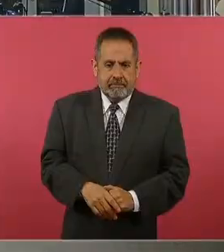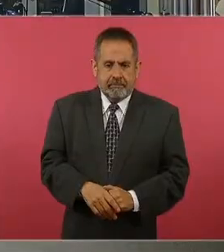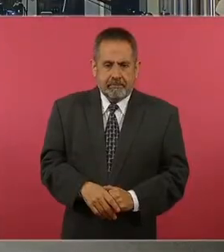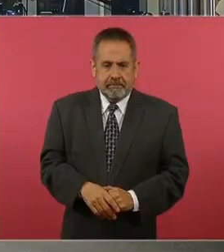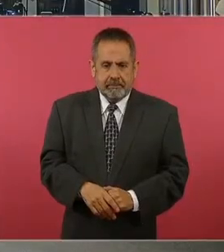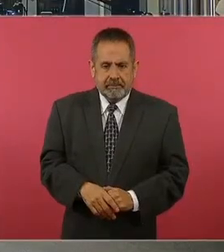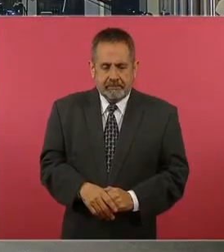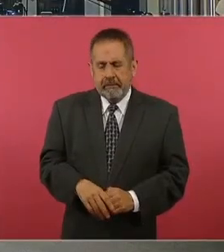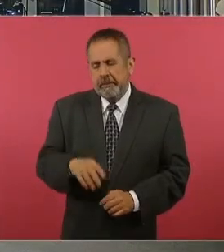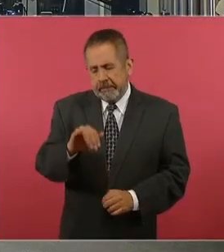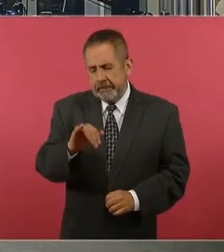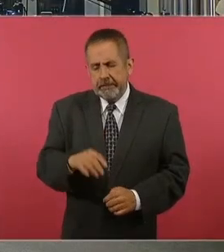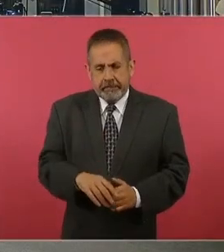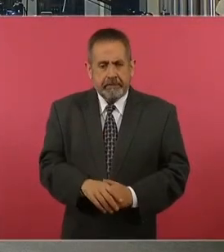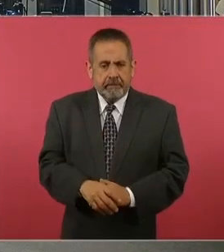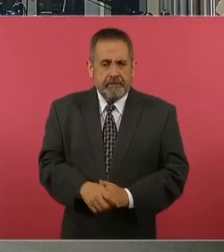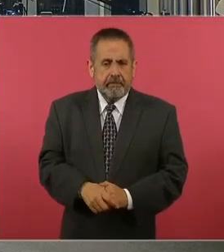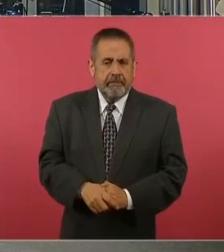Sí,